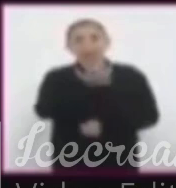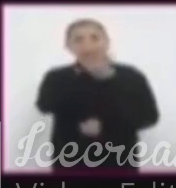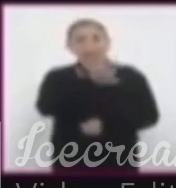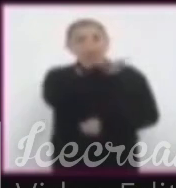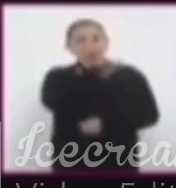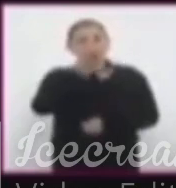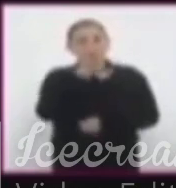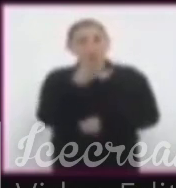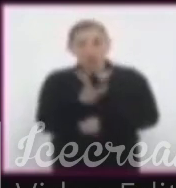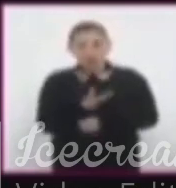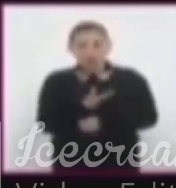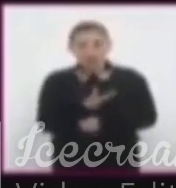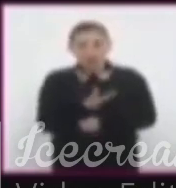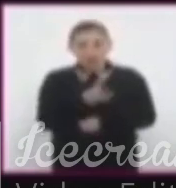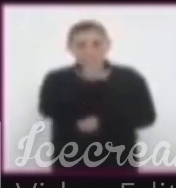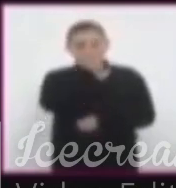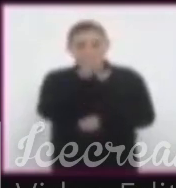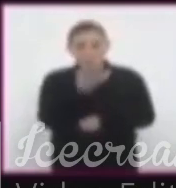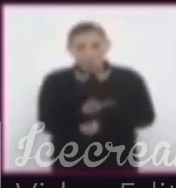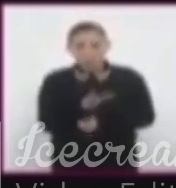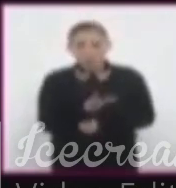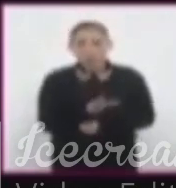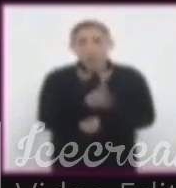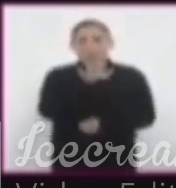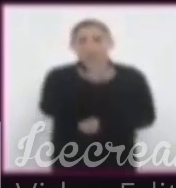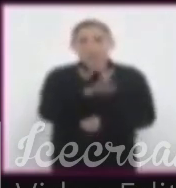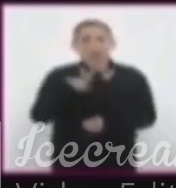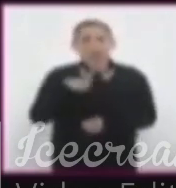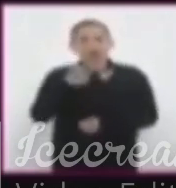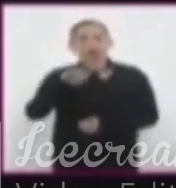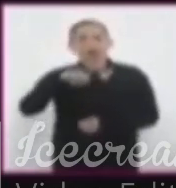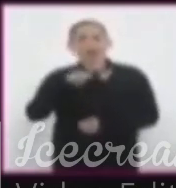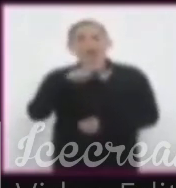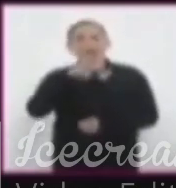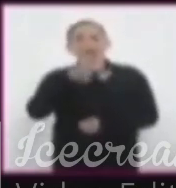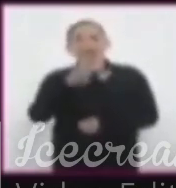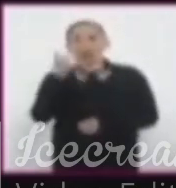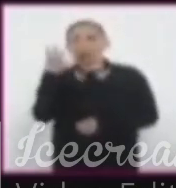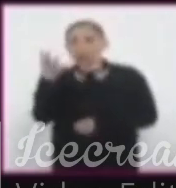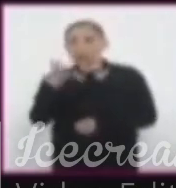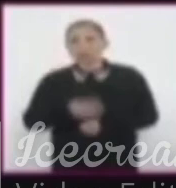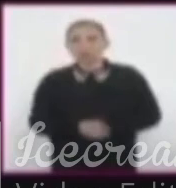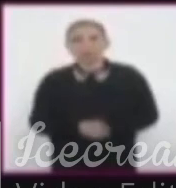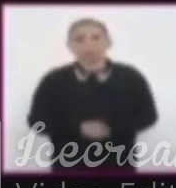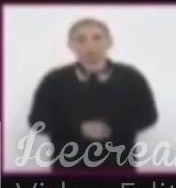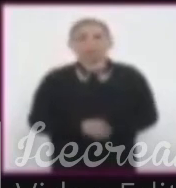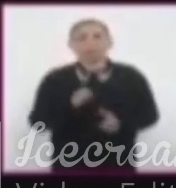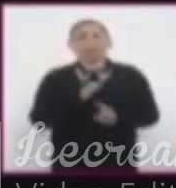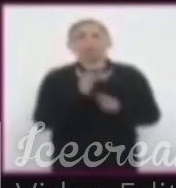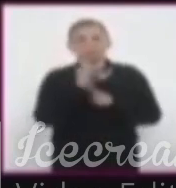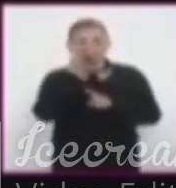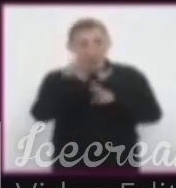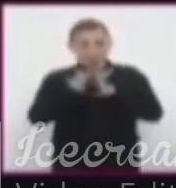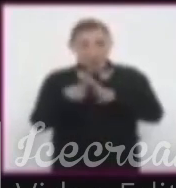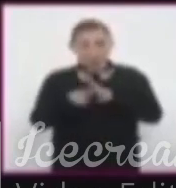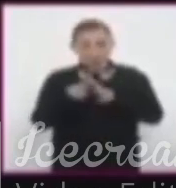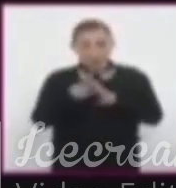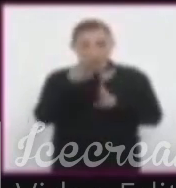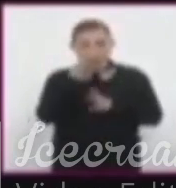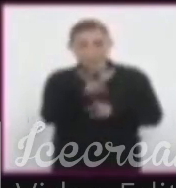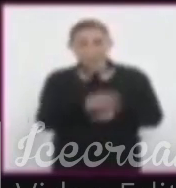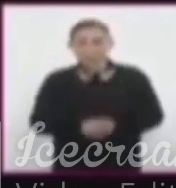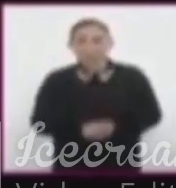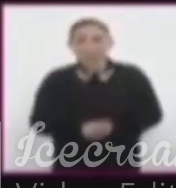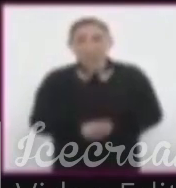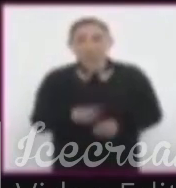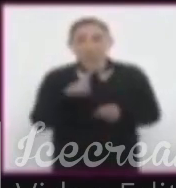cuartos, de hecho, significa 5 dividido entre 4. Hagamos entonces esta división. Voy a